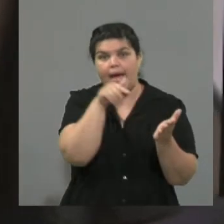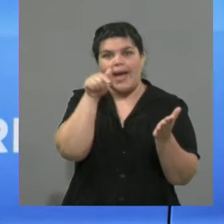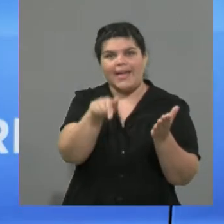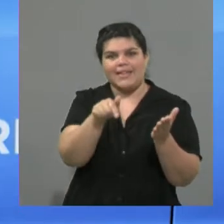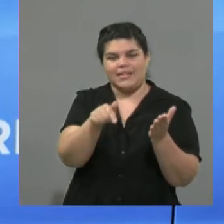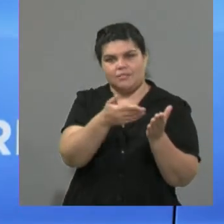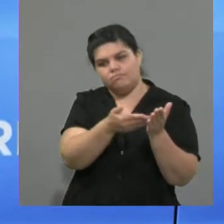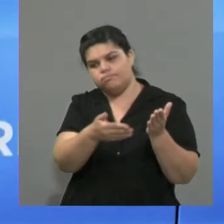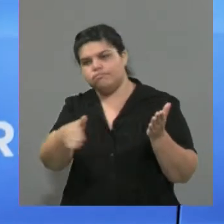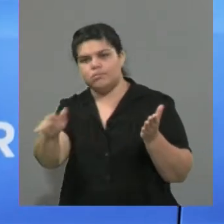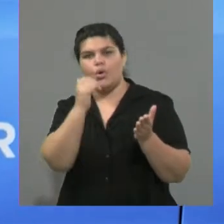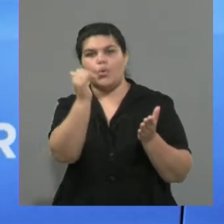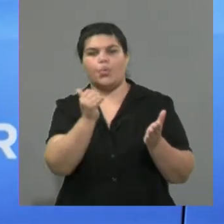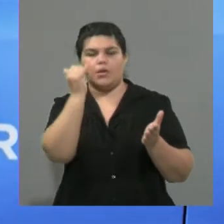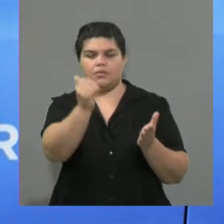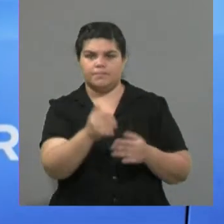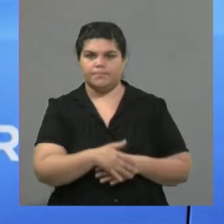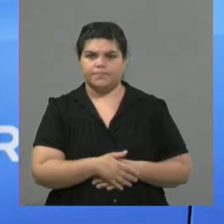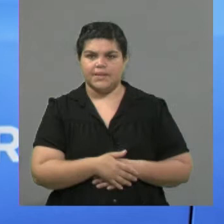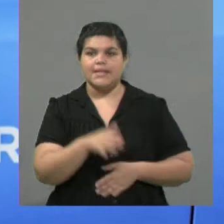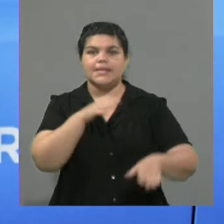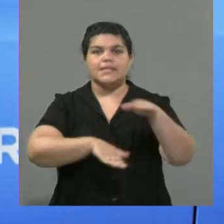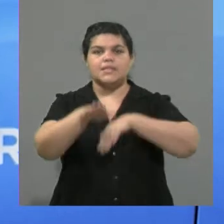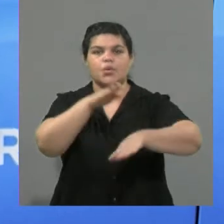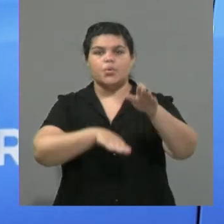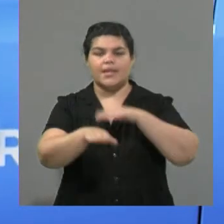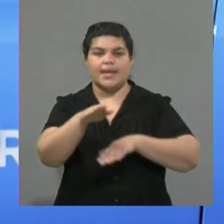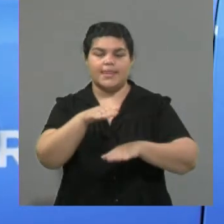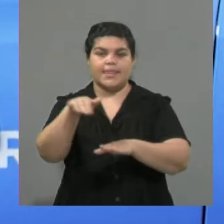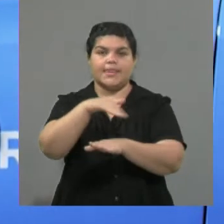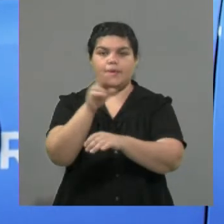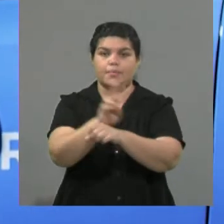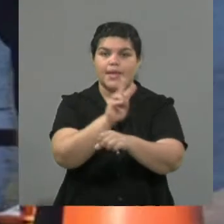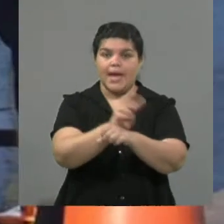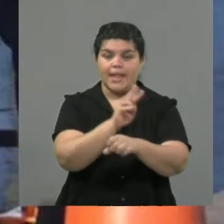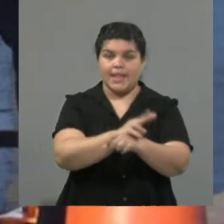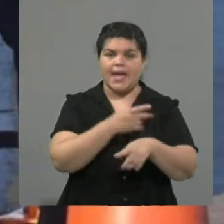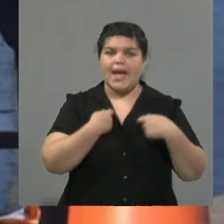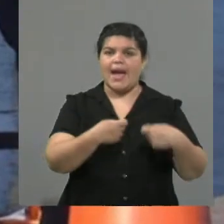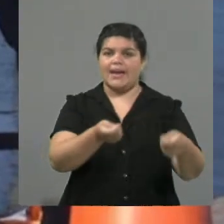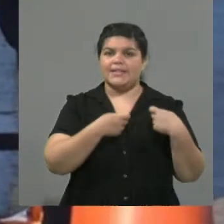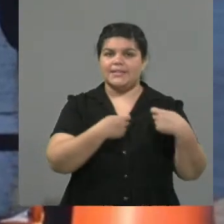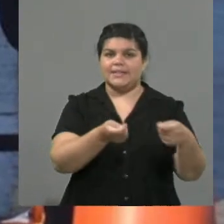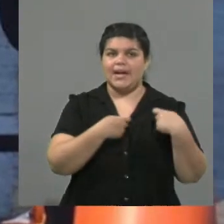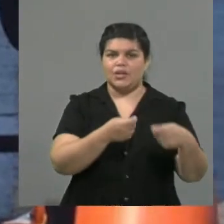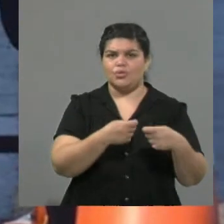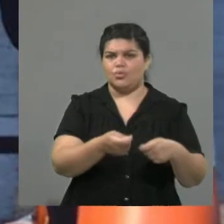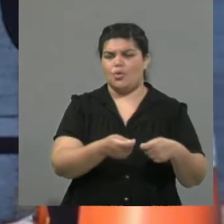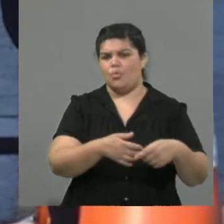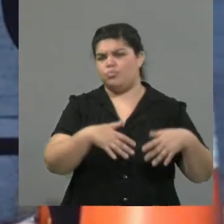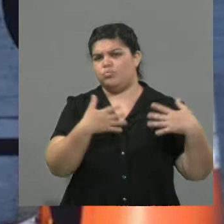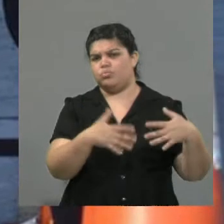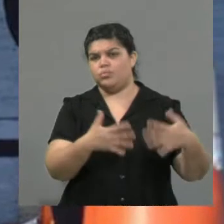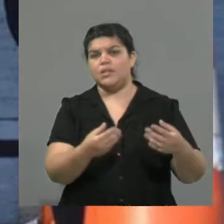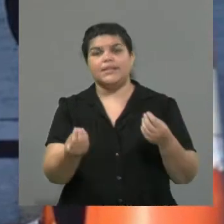Y la seguridad vial gasta por año más que el COVID. Lo que pasa es que no hay una vacuna que